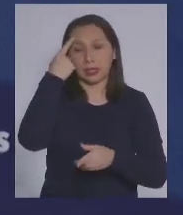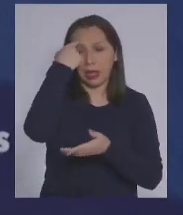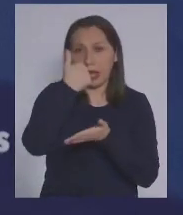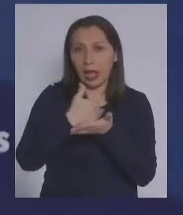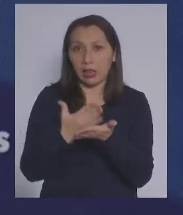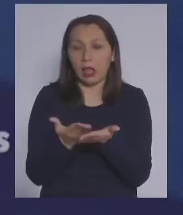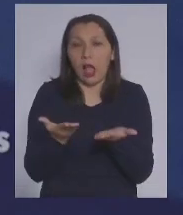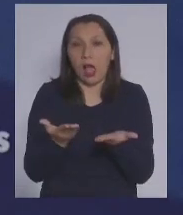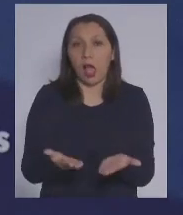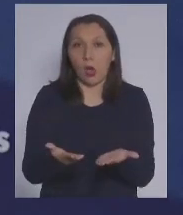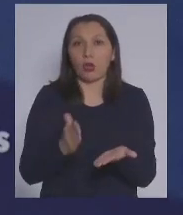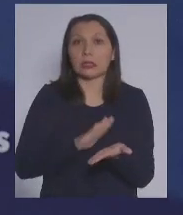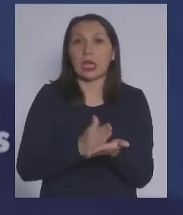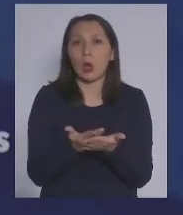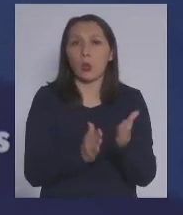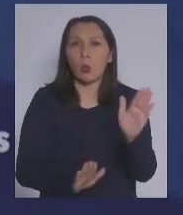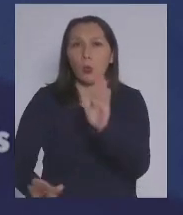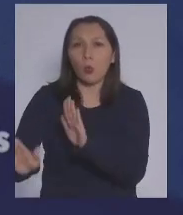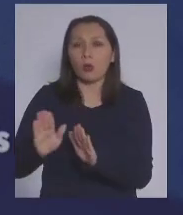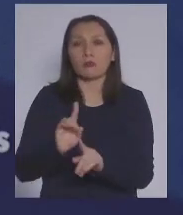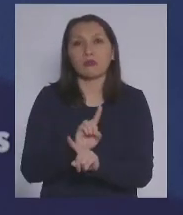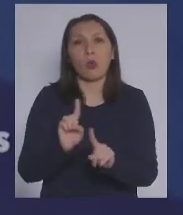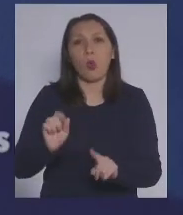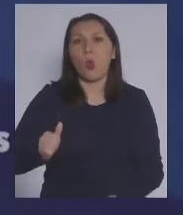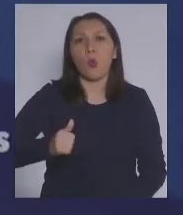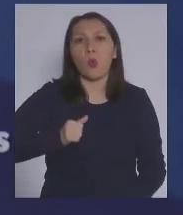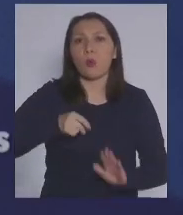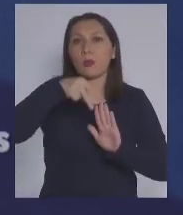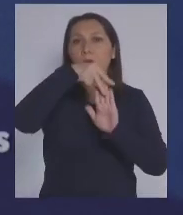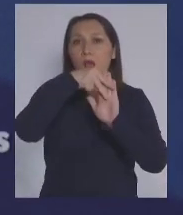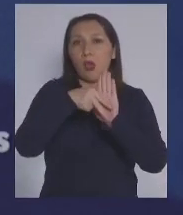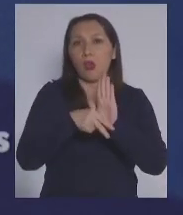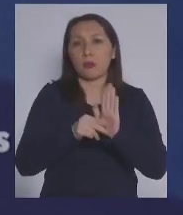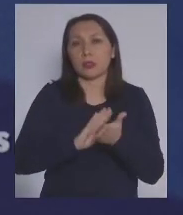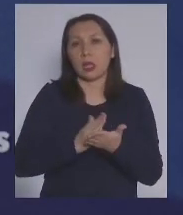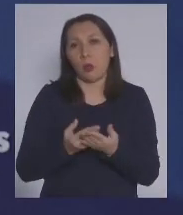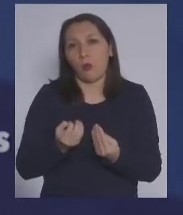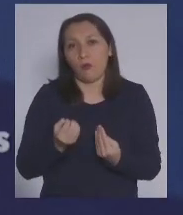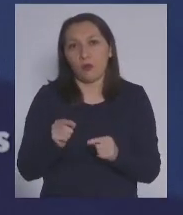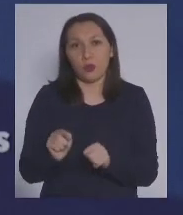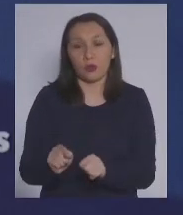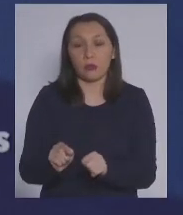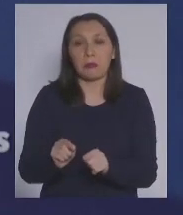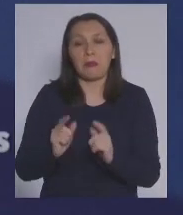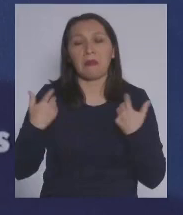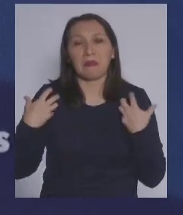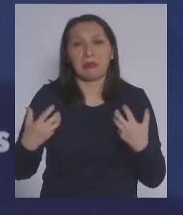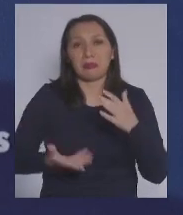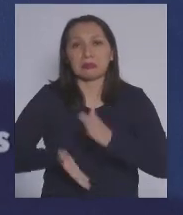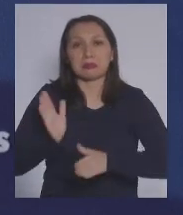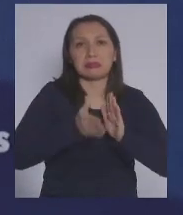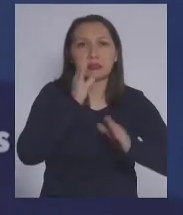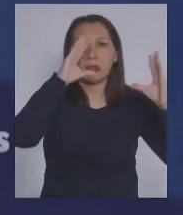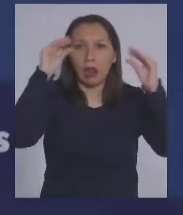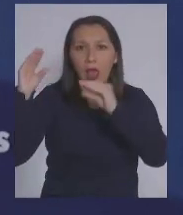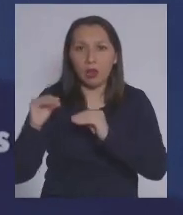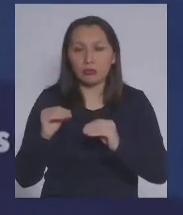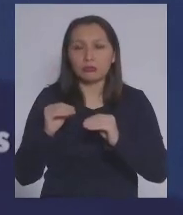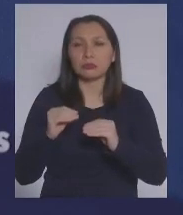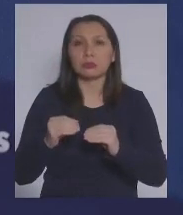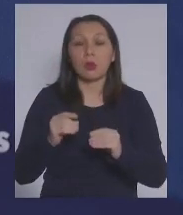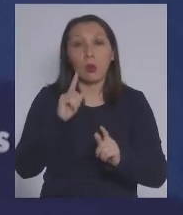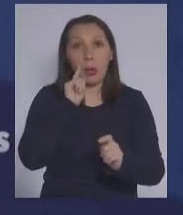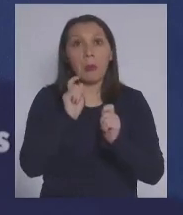actual de salud no cumplen las normas sanitarias obviamente salen de noche atentan contra